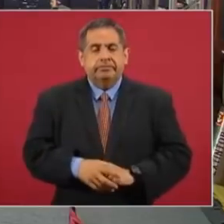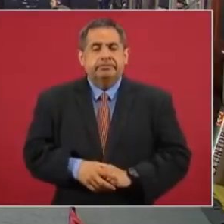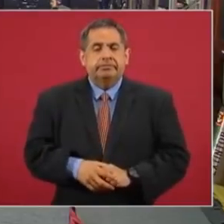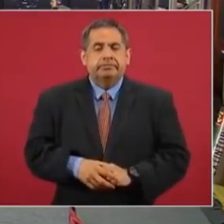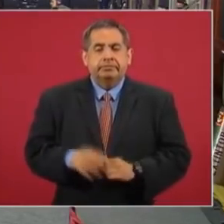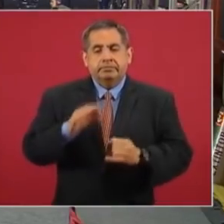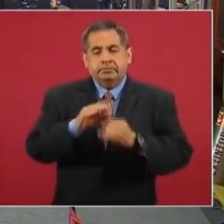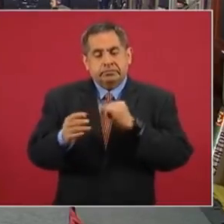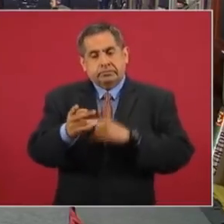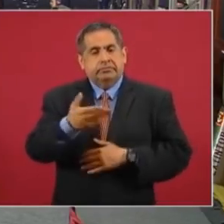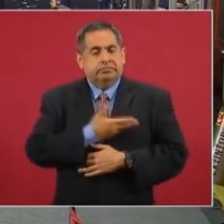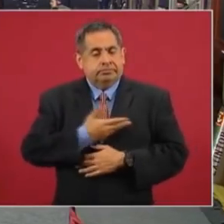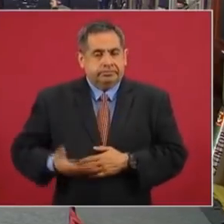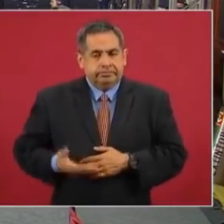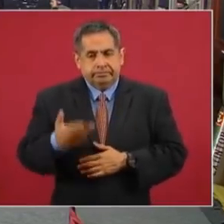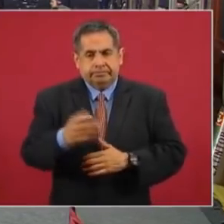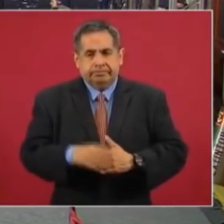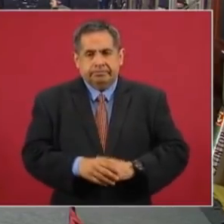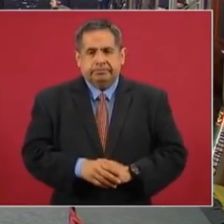Por último, presidente,